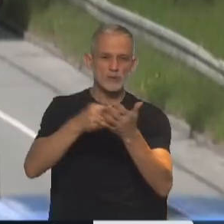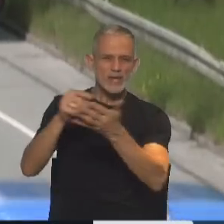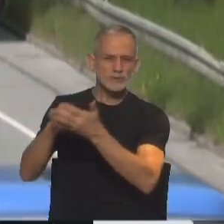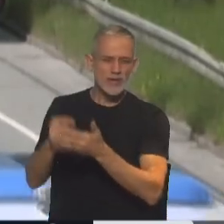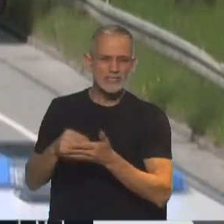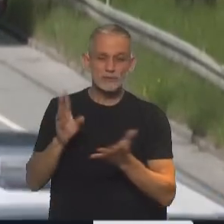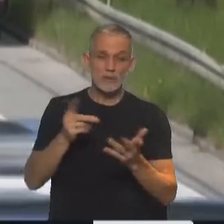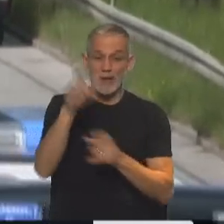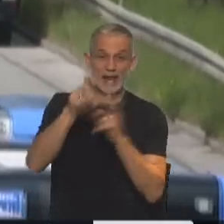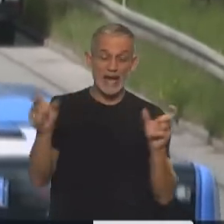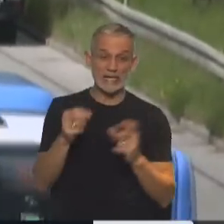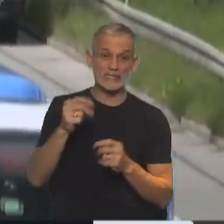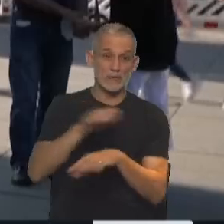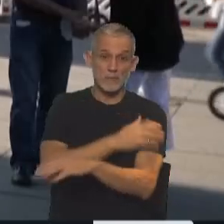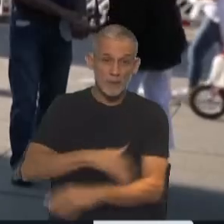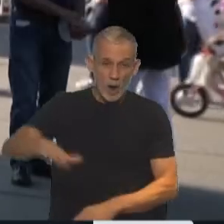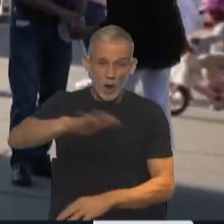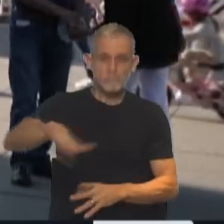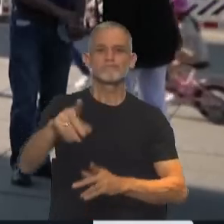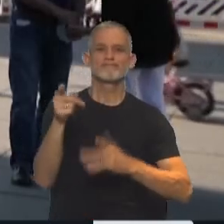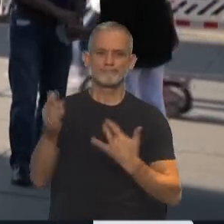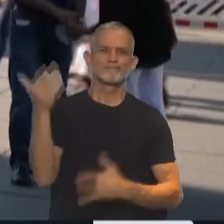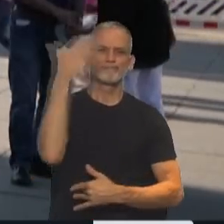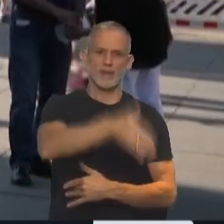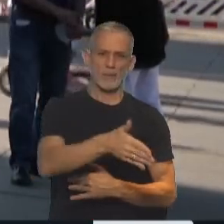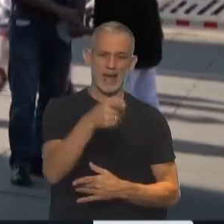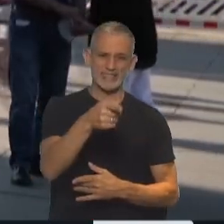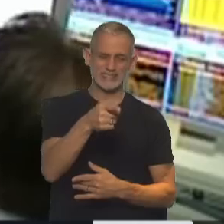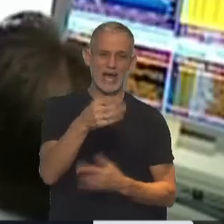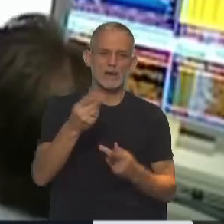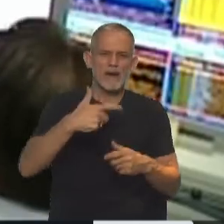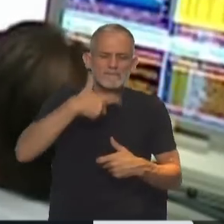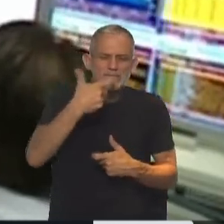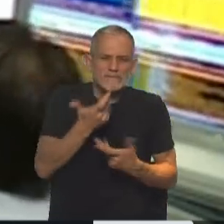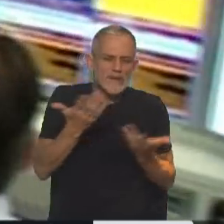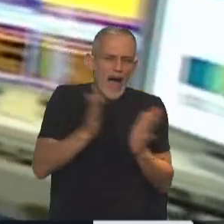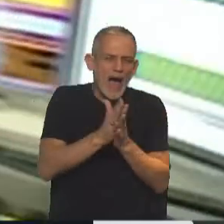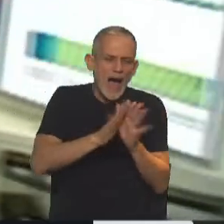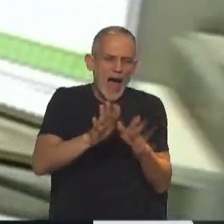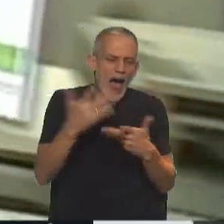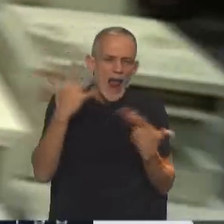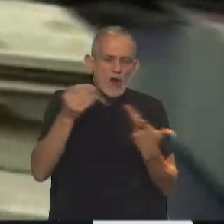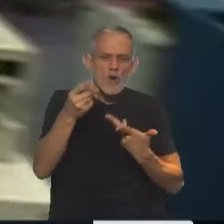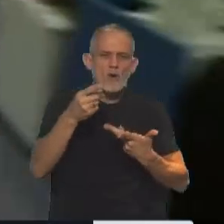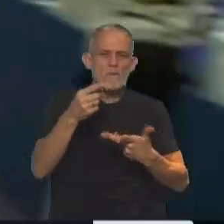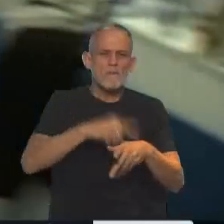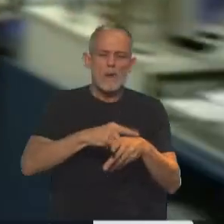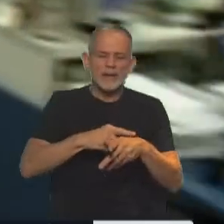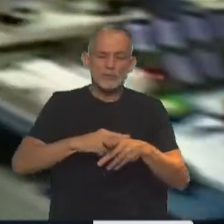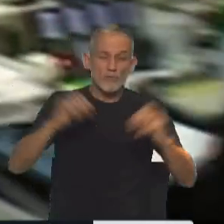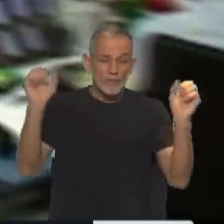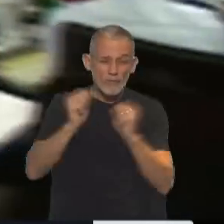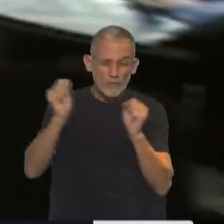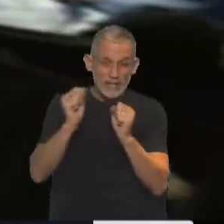la gente que no tiene recursos vaya a precisamente calentarse si en momentos de muy bajas temperaturas